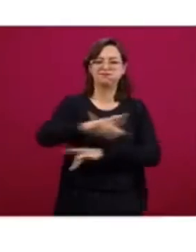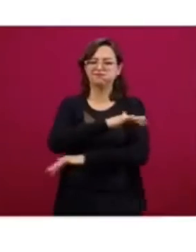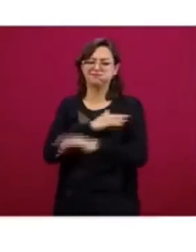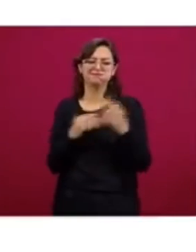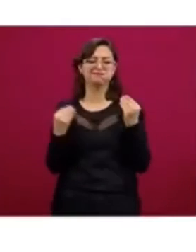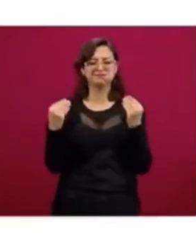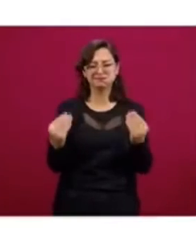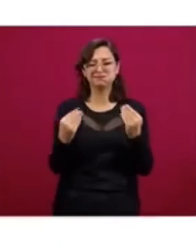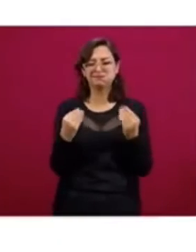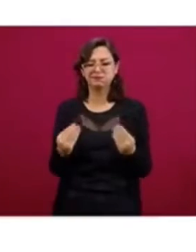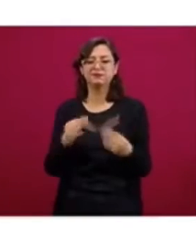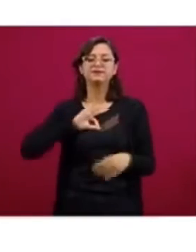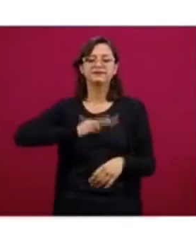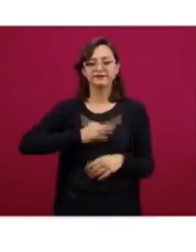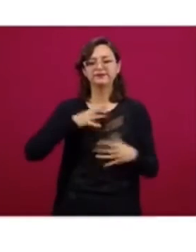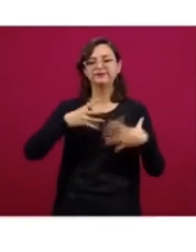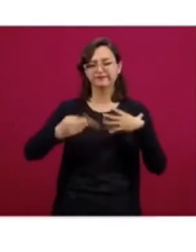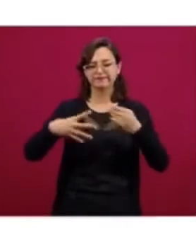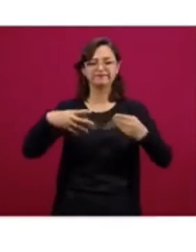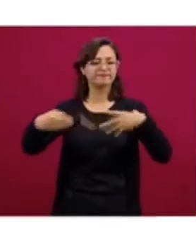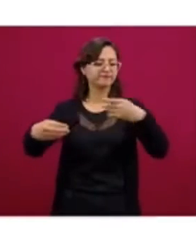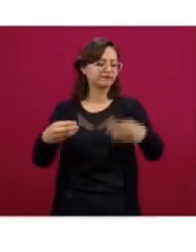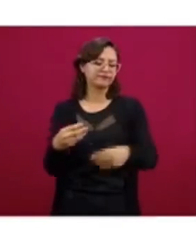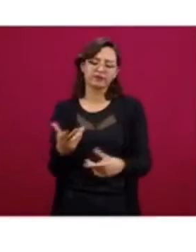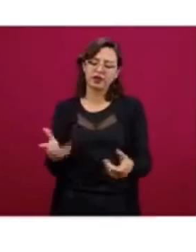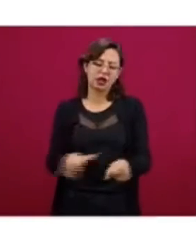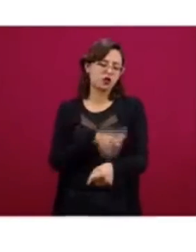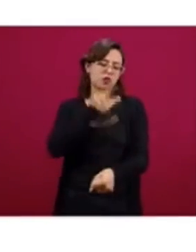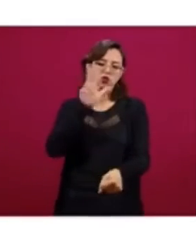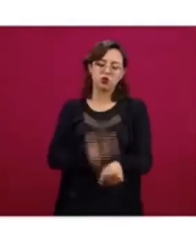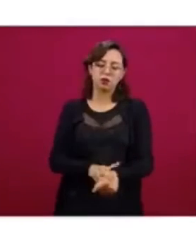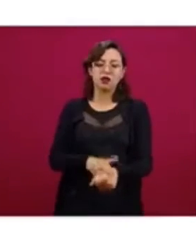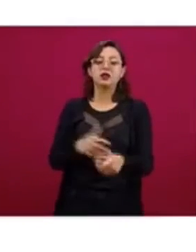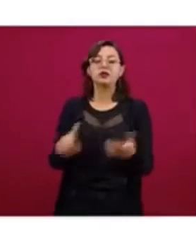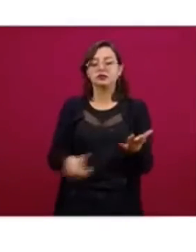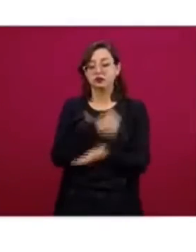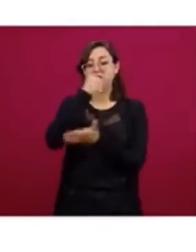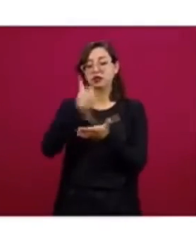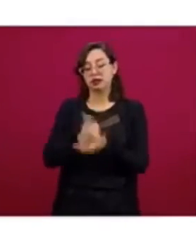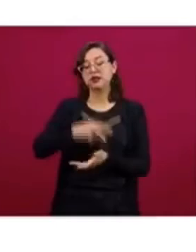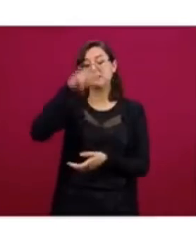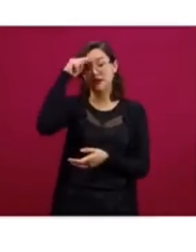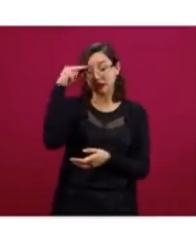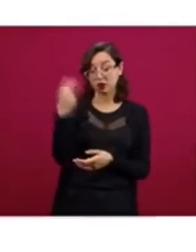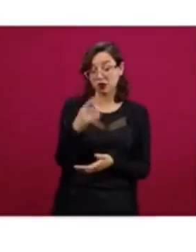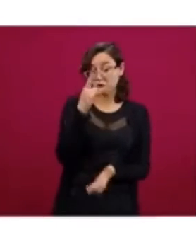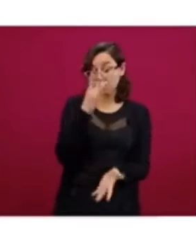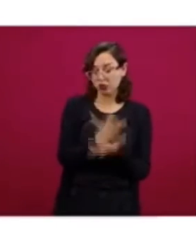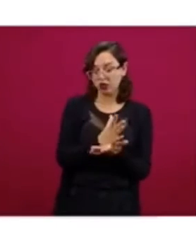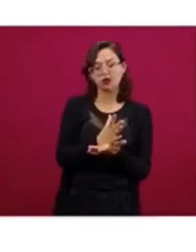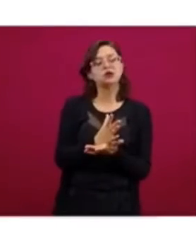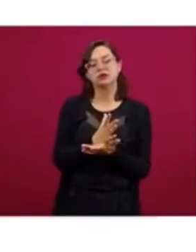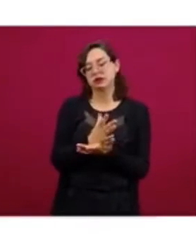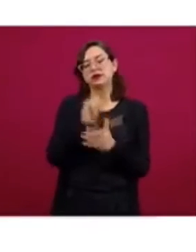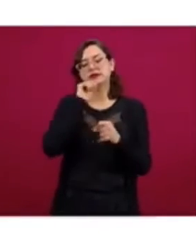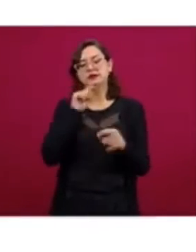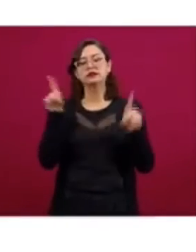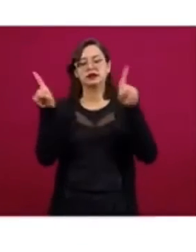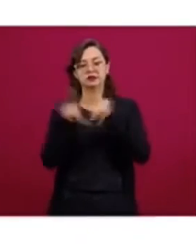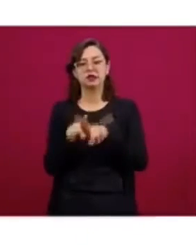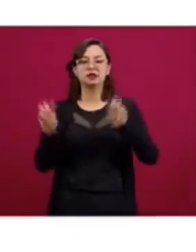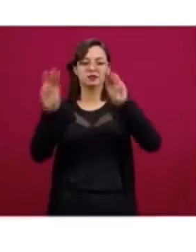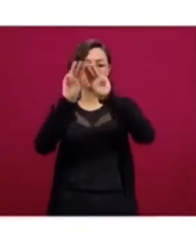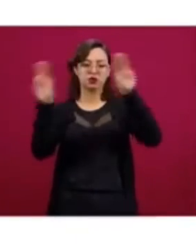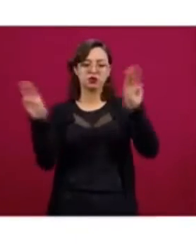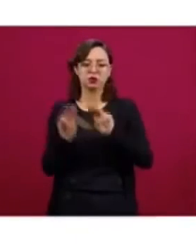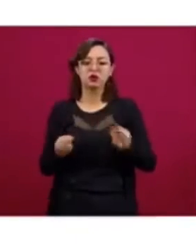acostumbrados que venga hasta nuestro familiar que viene desde otros países. Lo esperamos 2, 3 días, el tiempo que sea necesario. Y ahorita